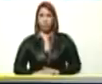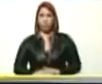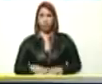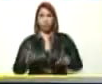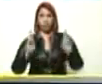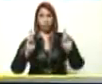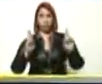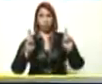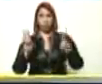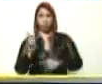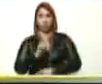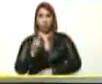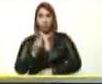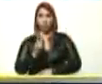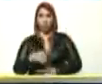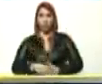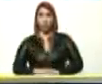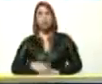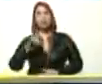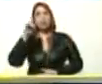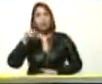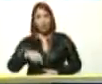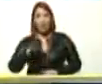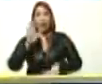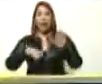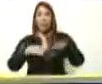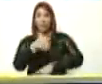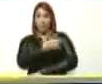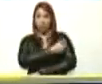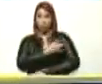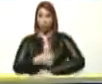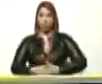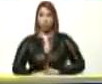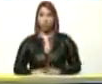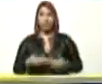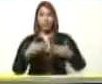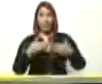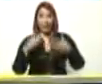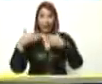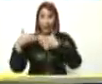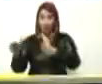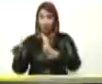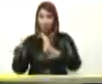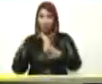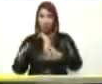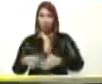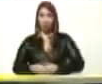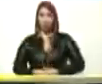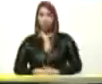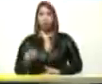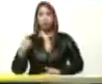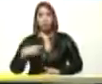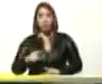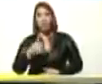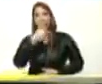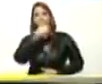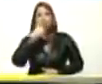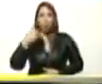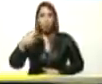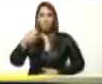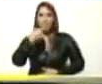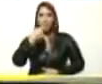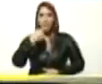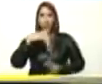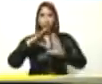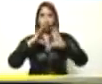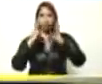afortunadamente en Venezuela, también, además de las vacunas garantizadas, tenemos los mejores tratamientos del